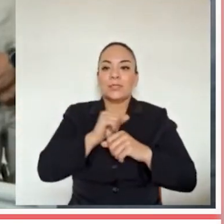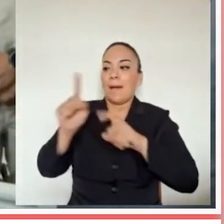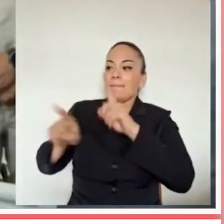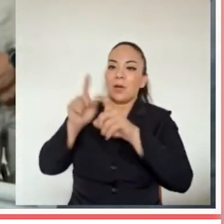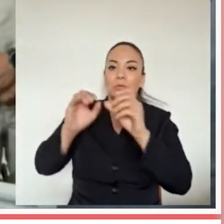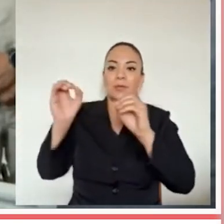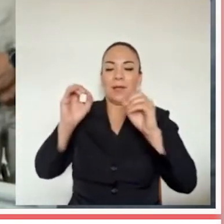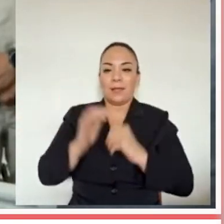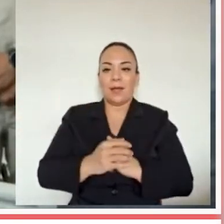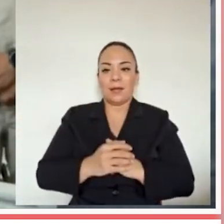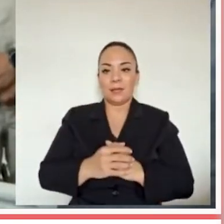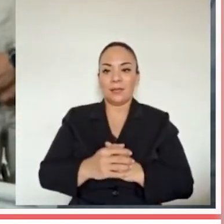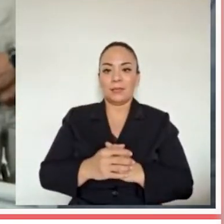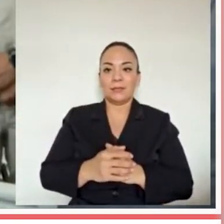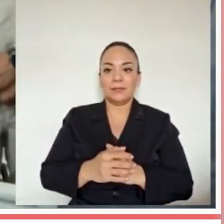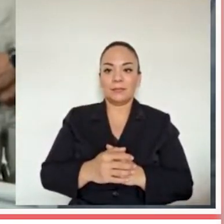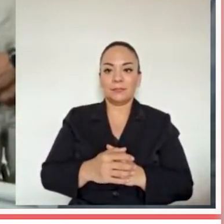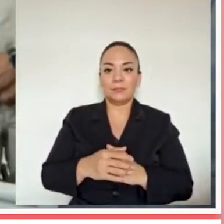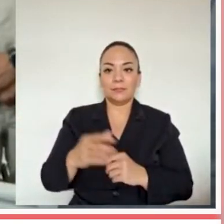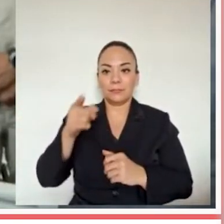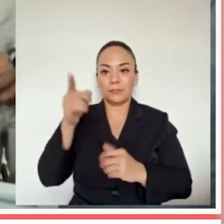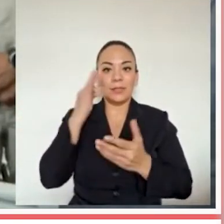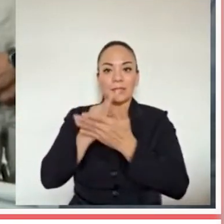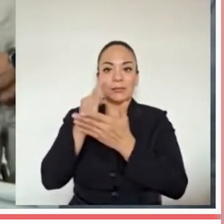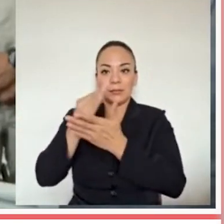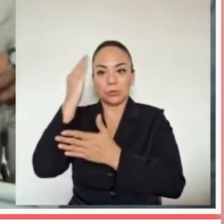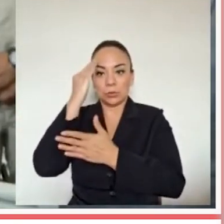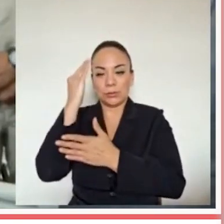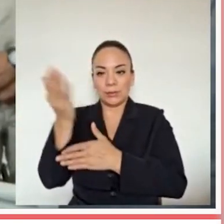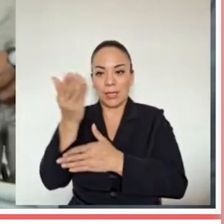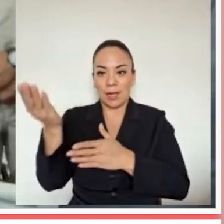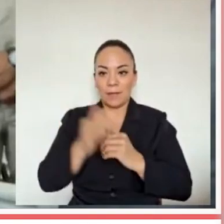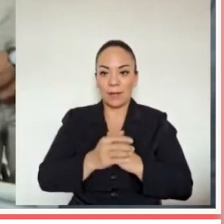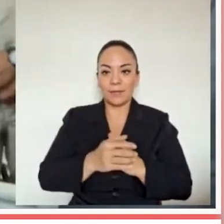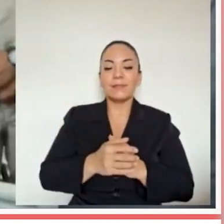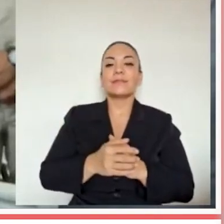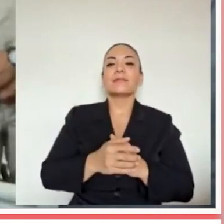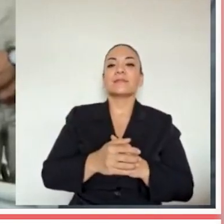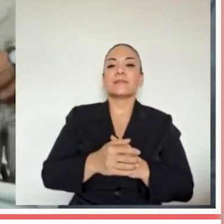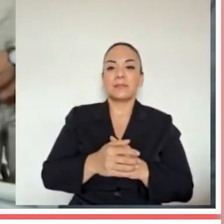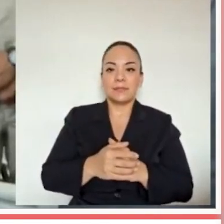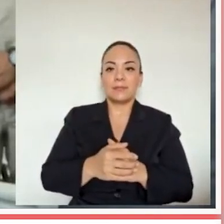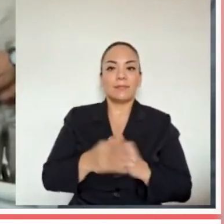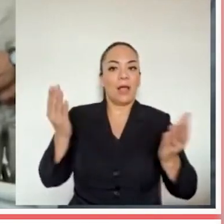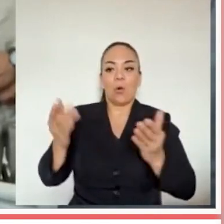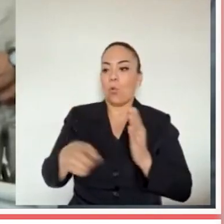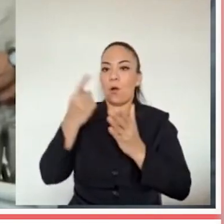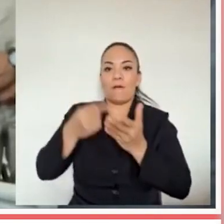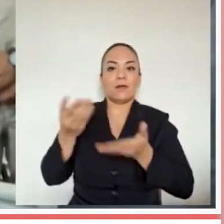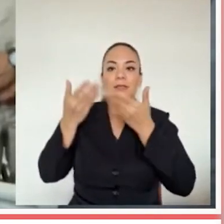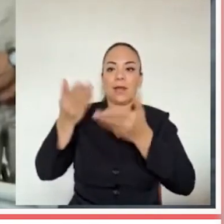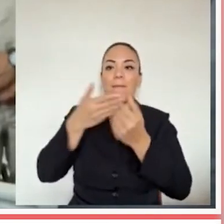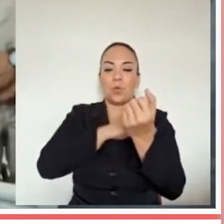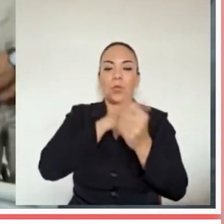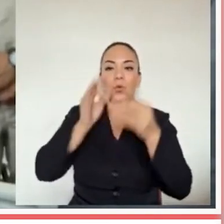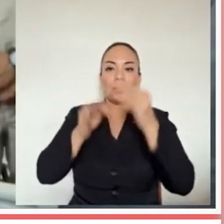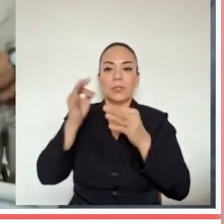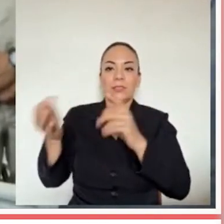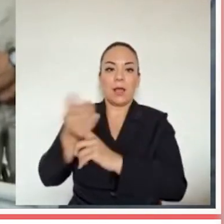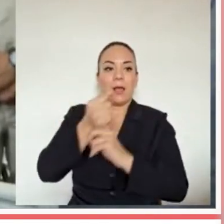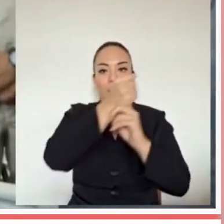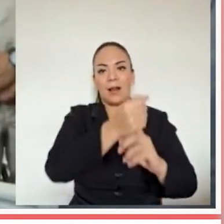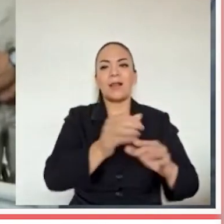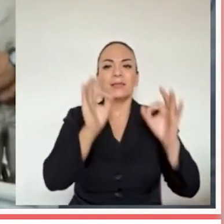preguntas. Aquí los tengo a mis testigos. Lo tienen que entregar inmediatamente al Poder Judicial. Está